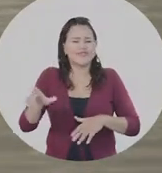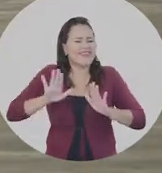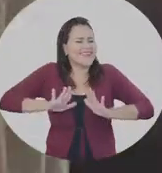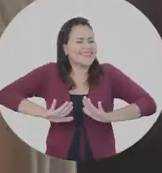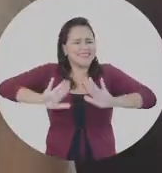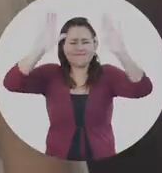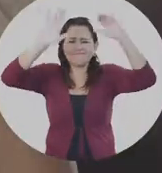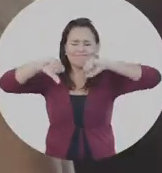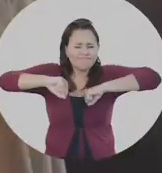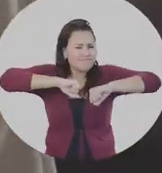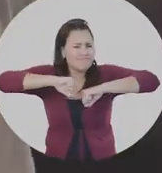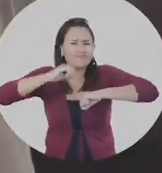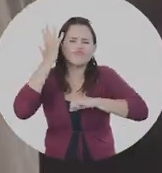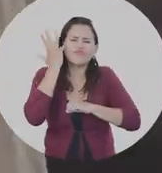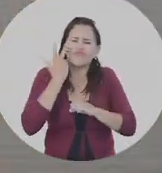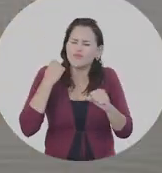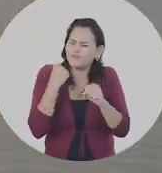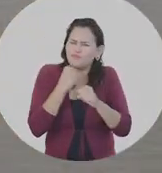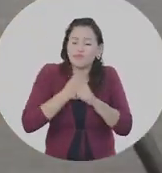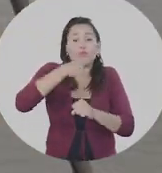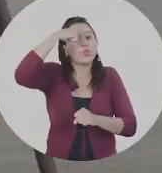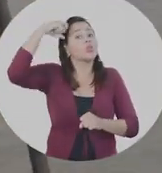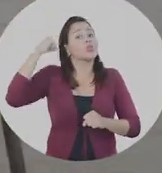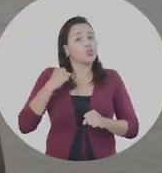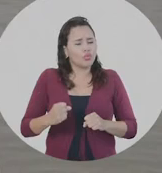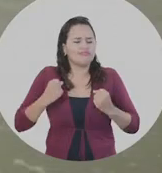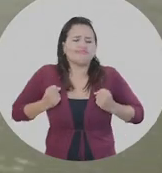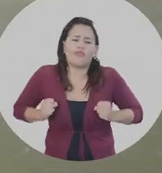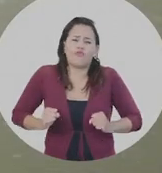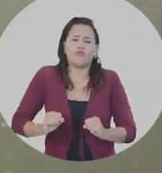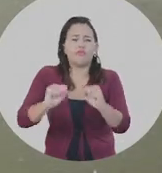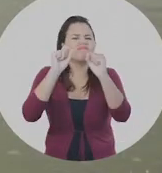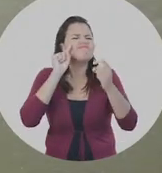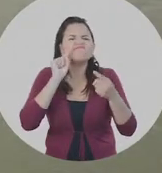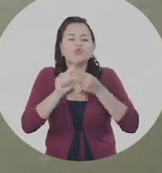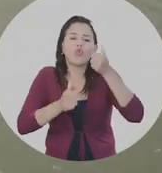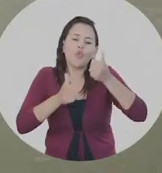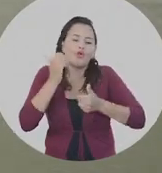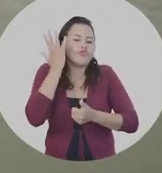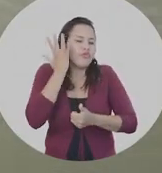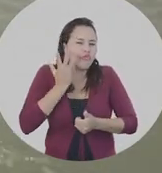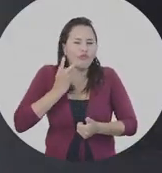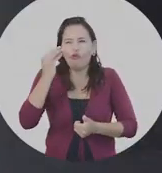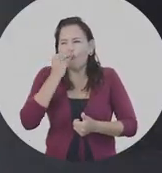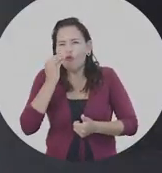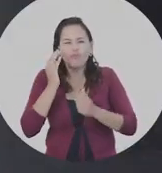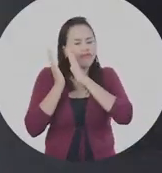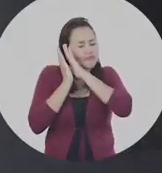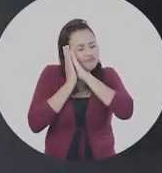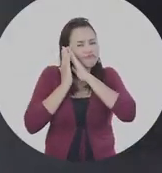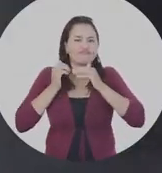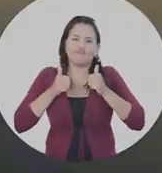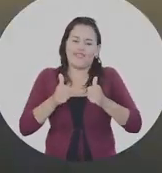que cada día trabaja, lucha y se esfuerza para obtener el sustento diario en medio de la